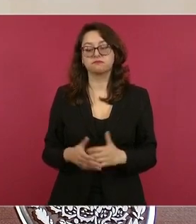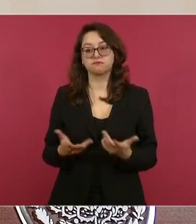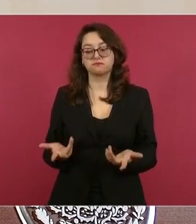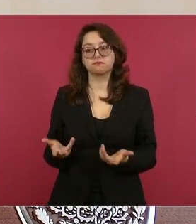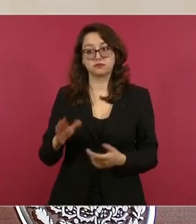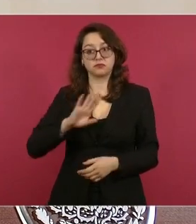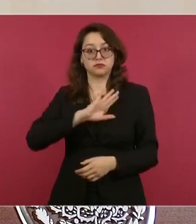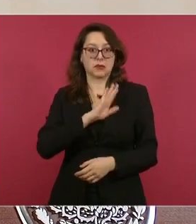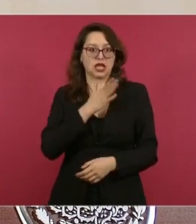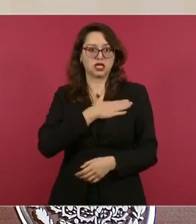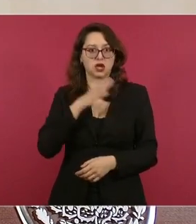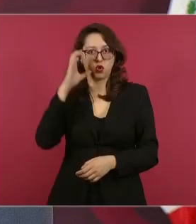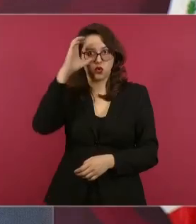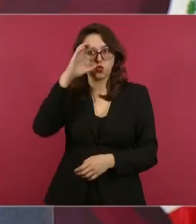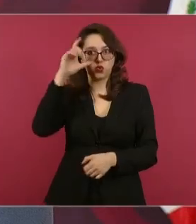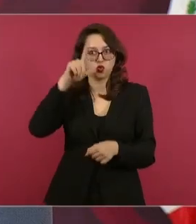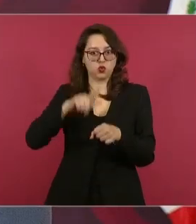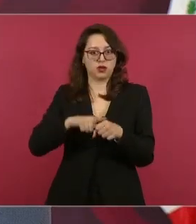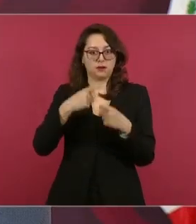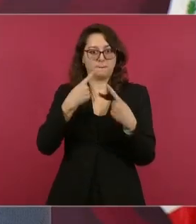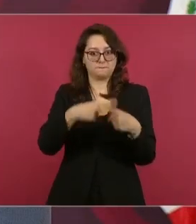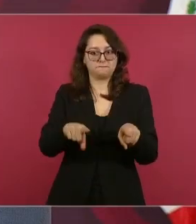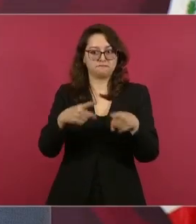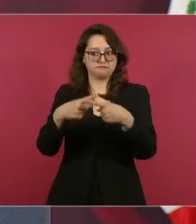culturas que hay en España.